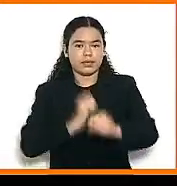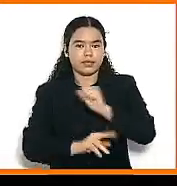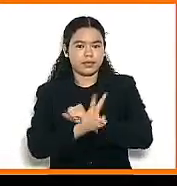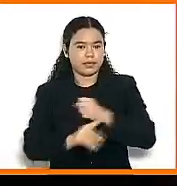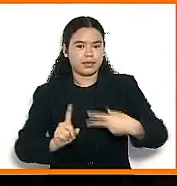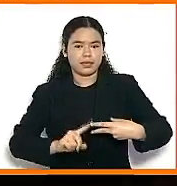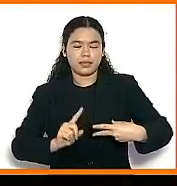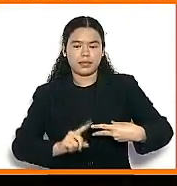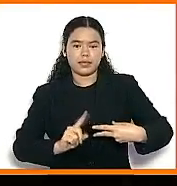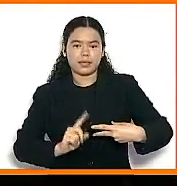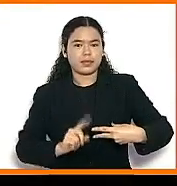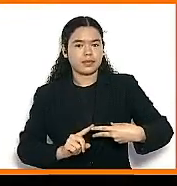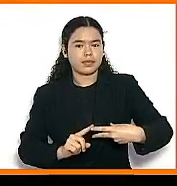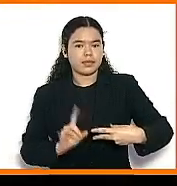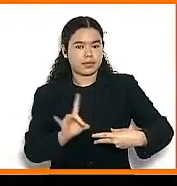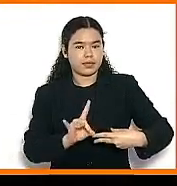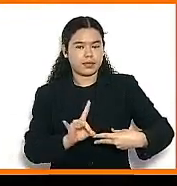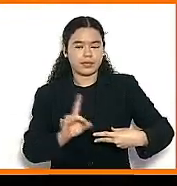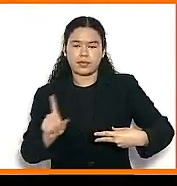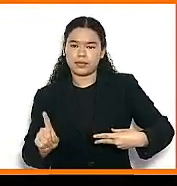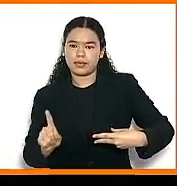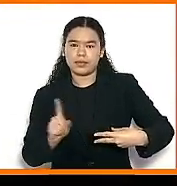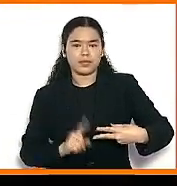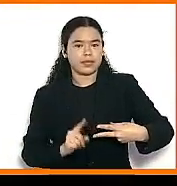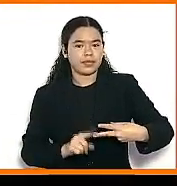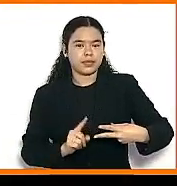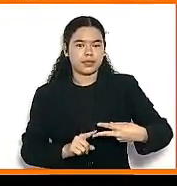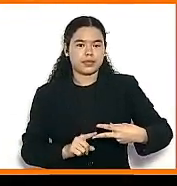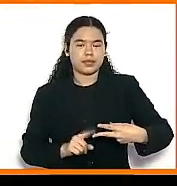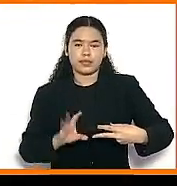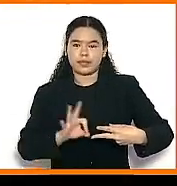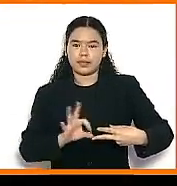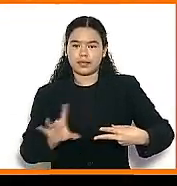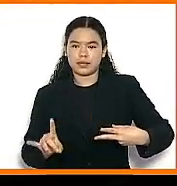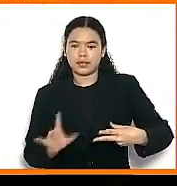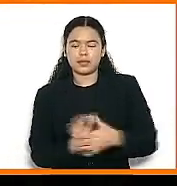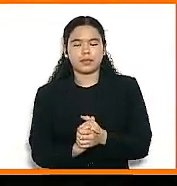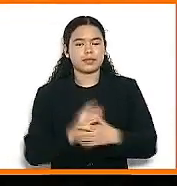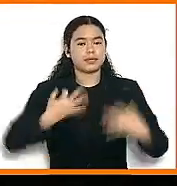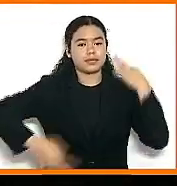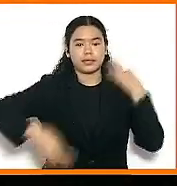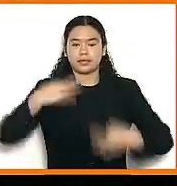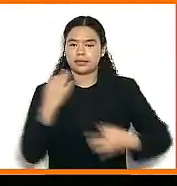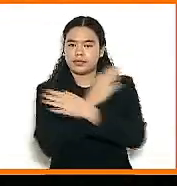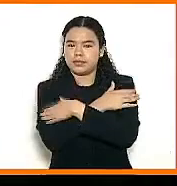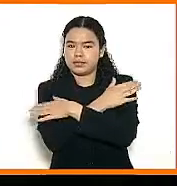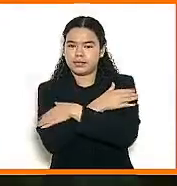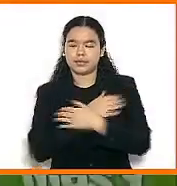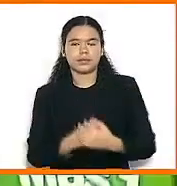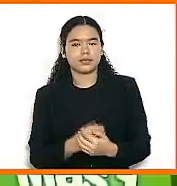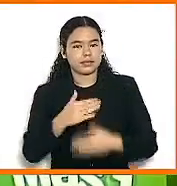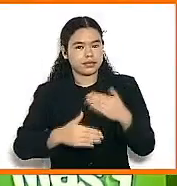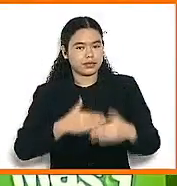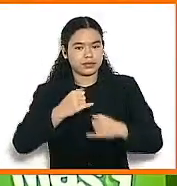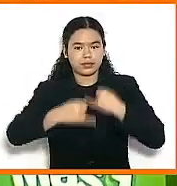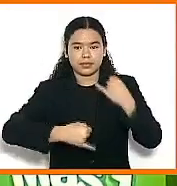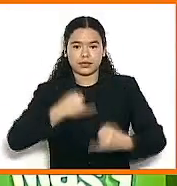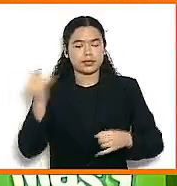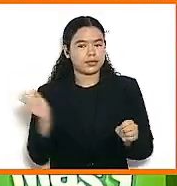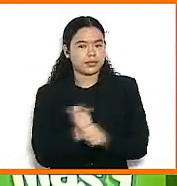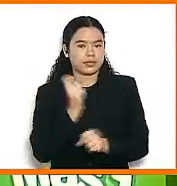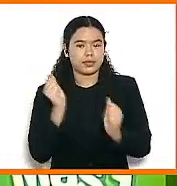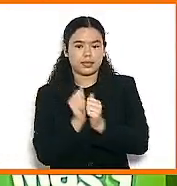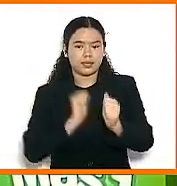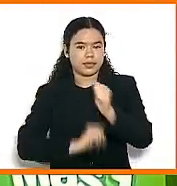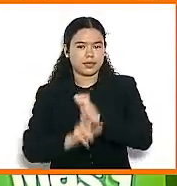son posición 1, 81. Posición 2, 98. Muchas felicidades. Continuamos pegando y ganando